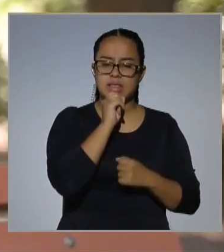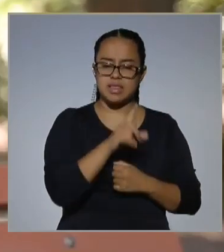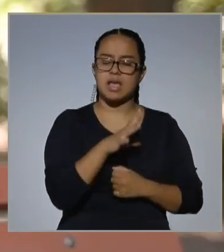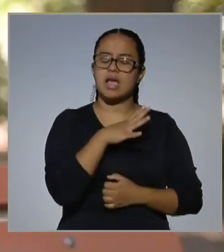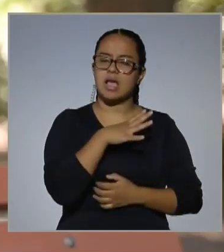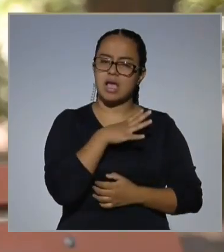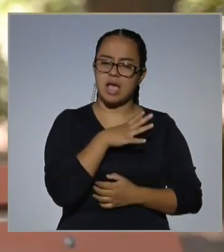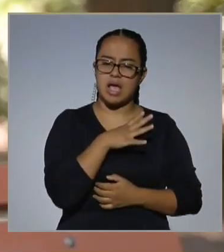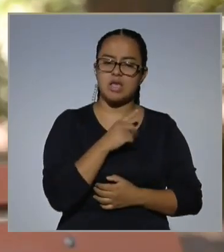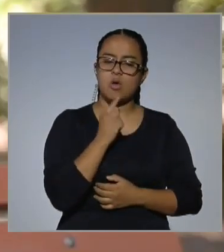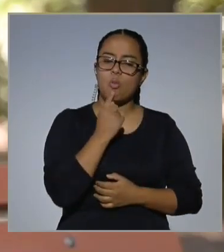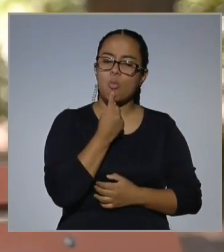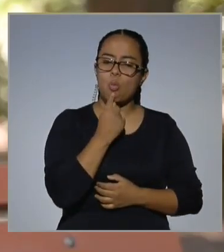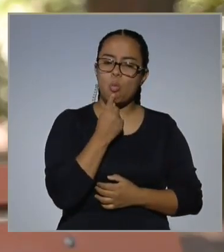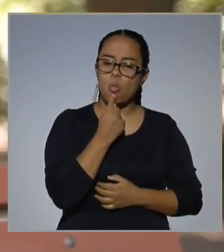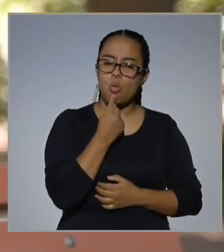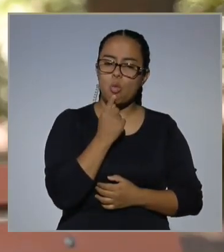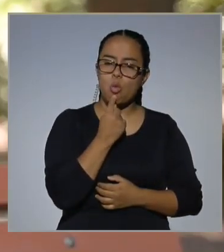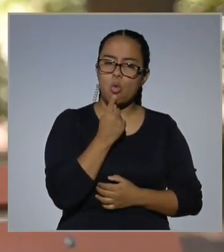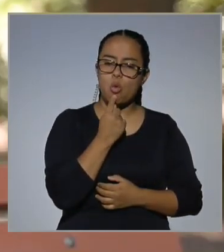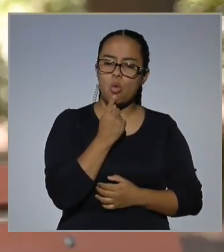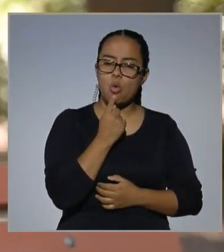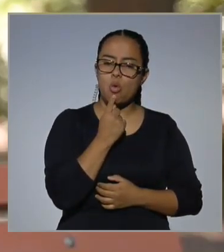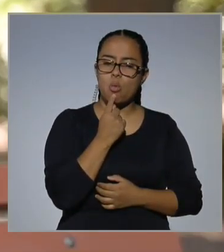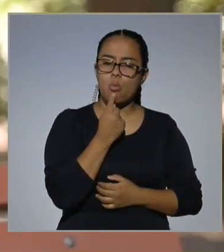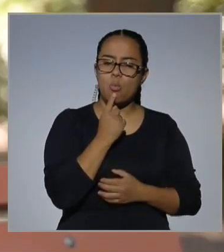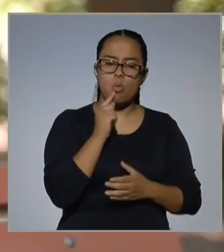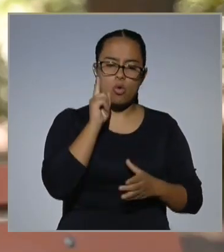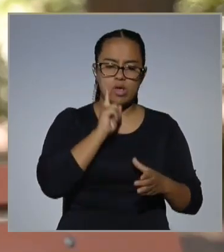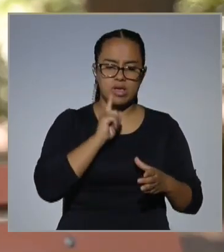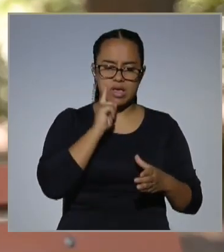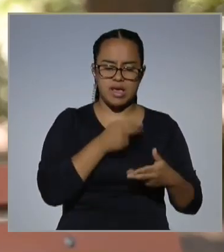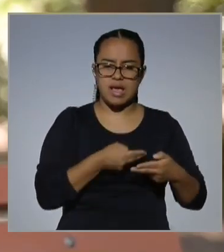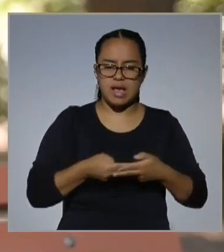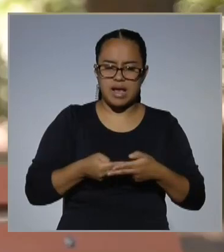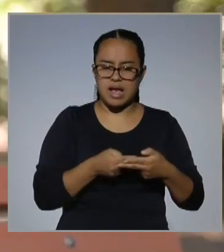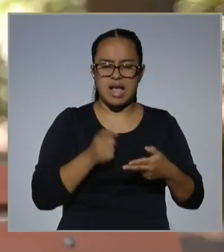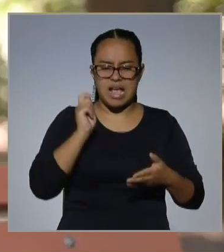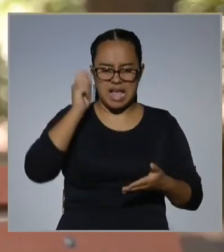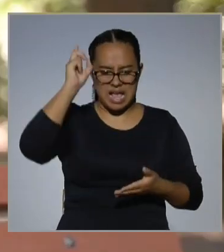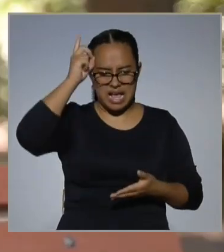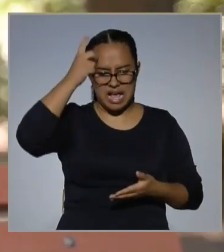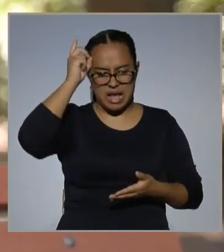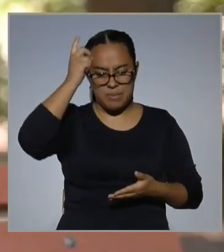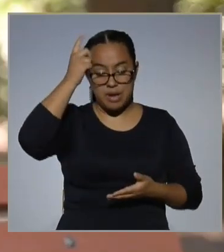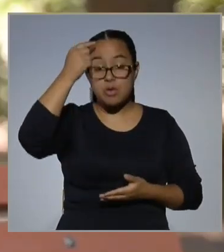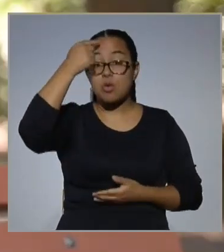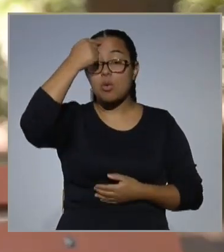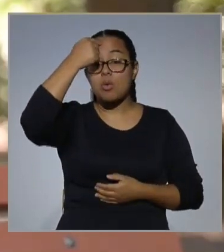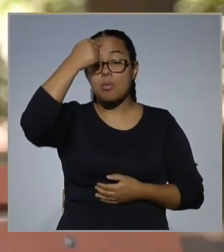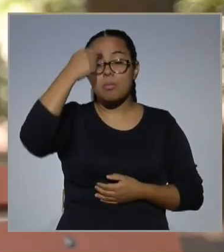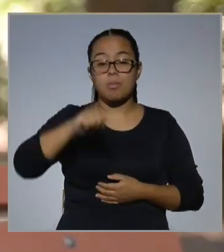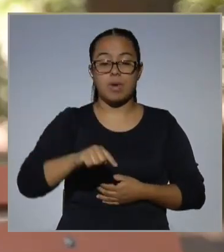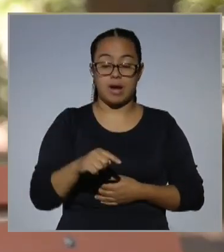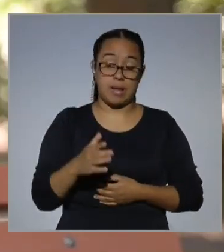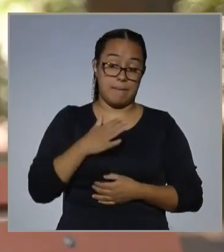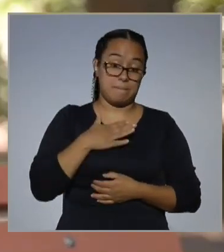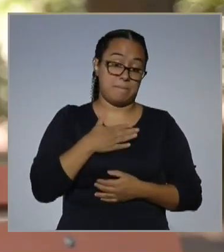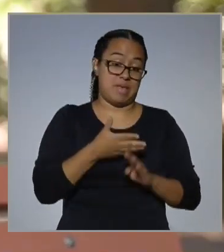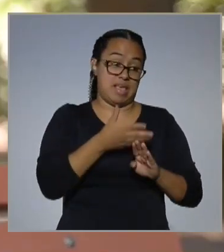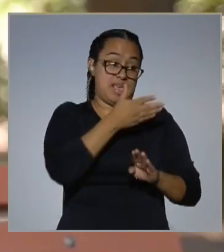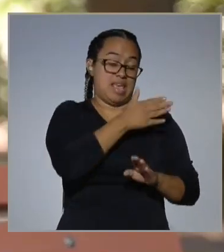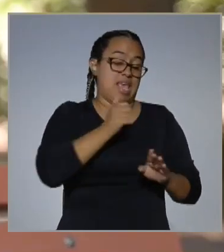un muñequito, una muñeca de caballo para que nuestros